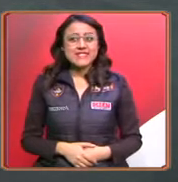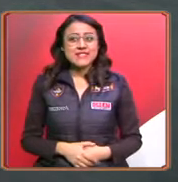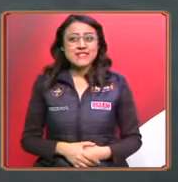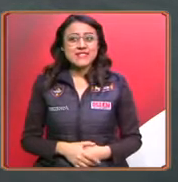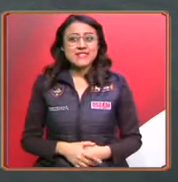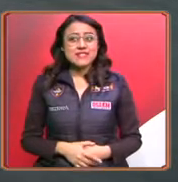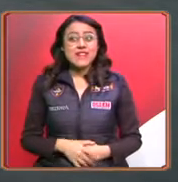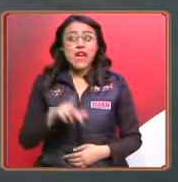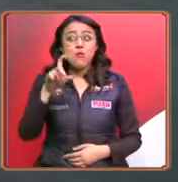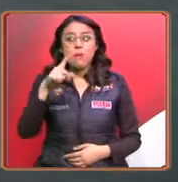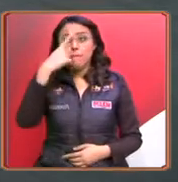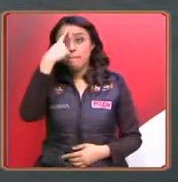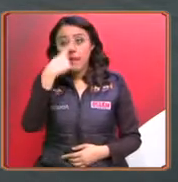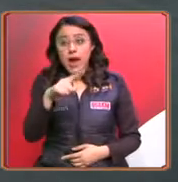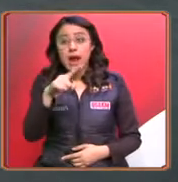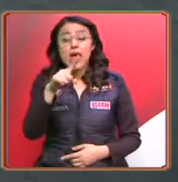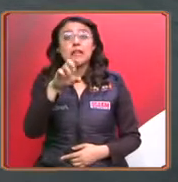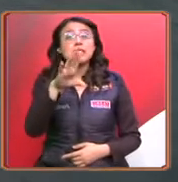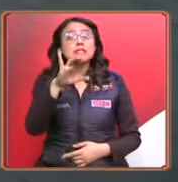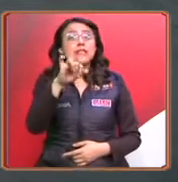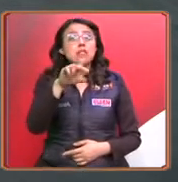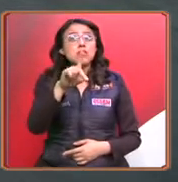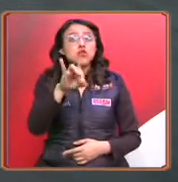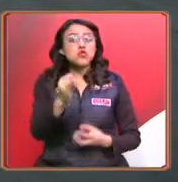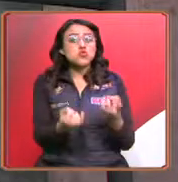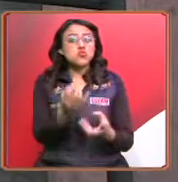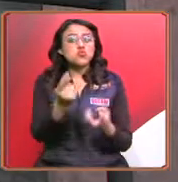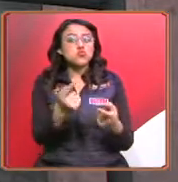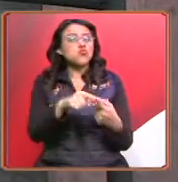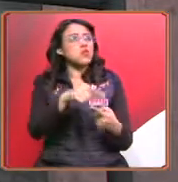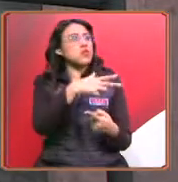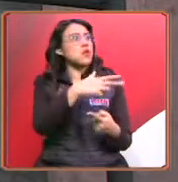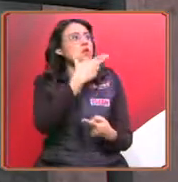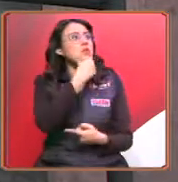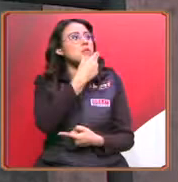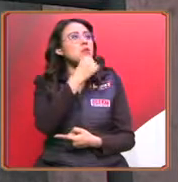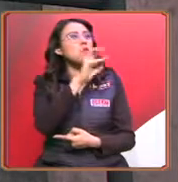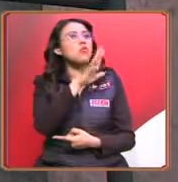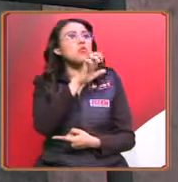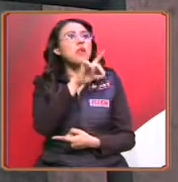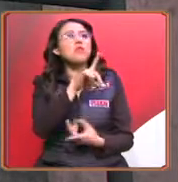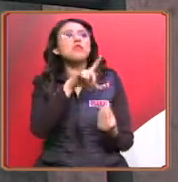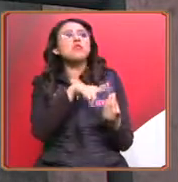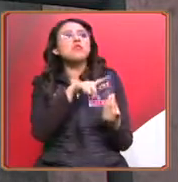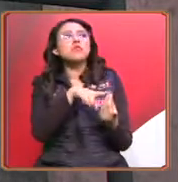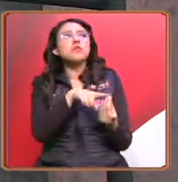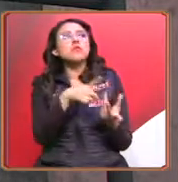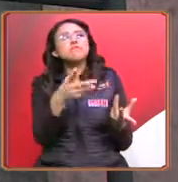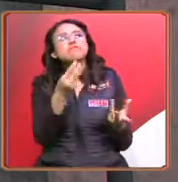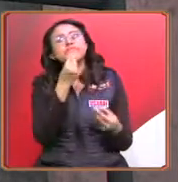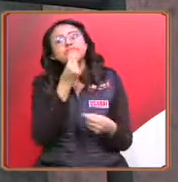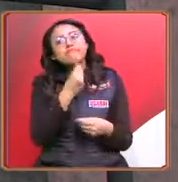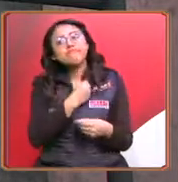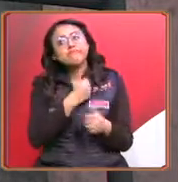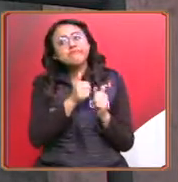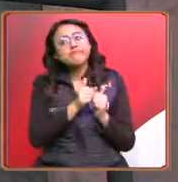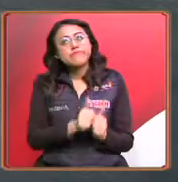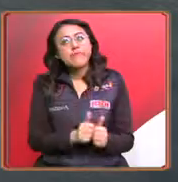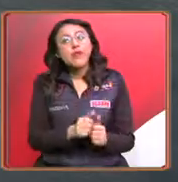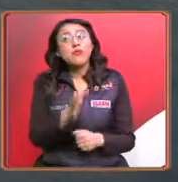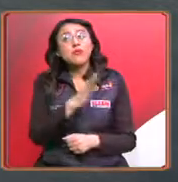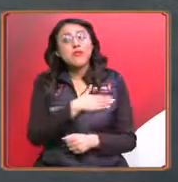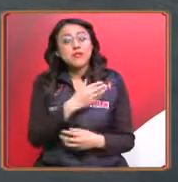Uh-huh. Agua para los incendios. ¿Y el urbano? Yo aquí nada más, ya sabe que lo que sobre me va a ir. El urbano sigue en